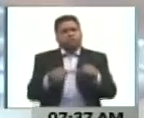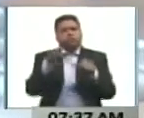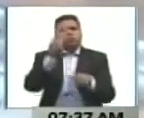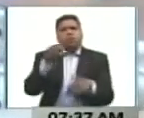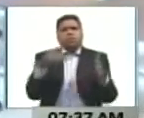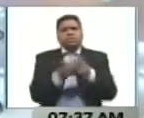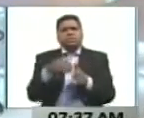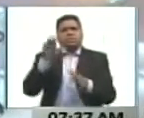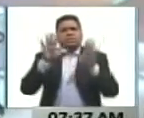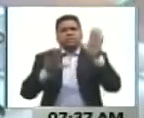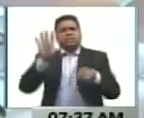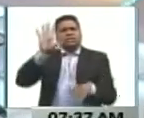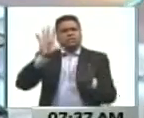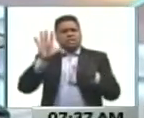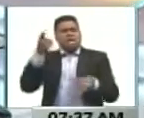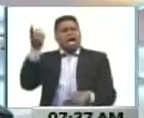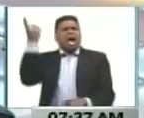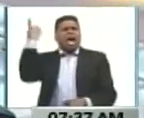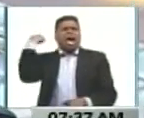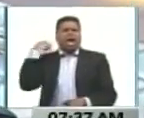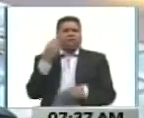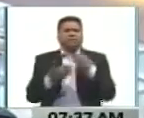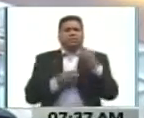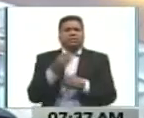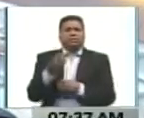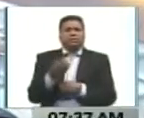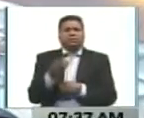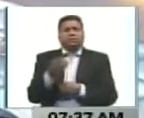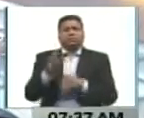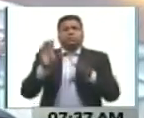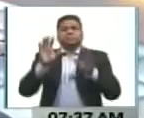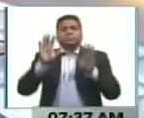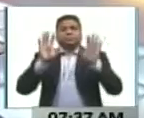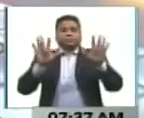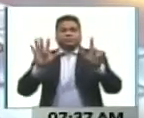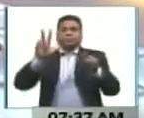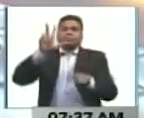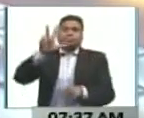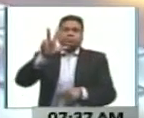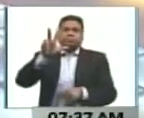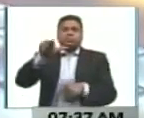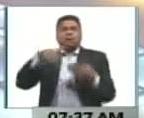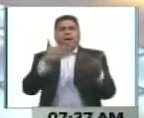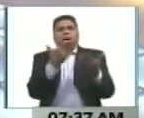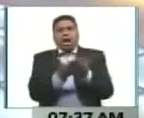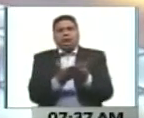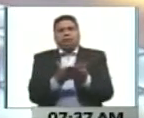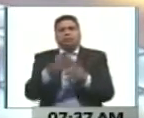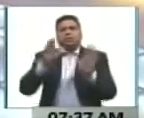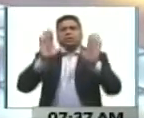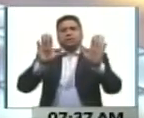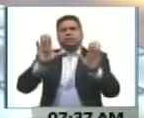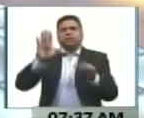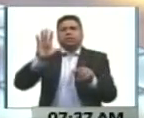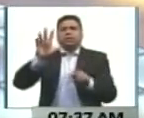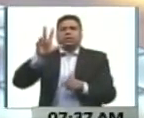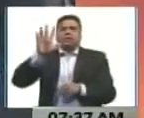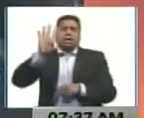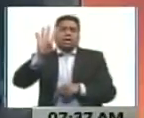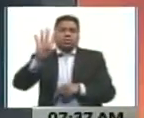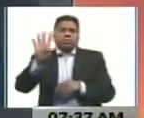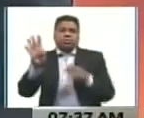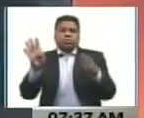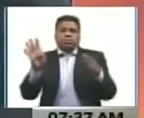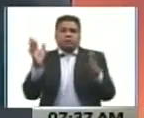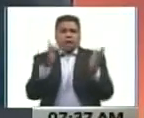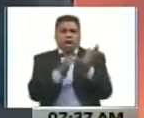de la Patria y la plenaria va a ser los días 13 y 14. ¿Va a haber alguna participación de estos intelectuales en el Congreso? Casualmente, después del que el encuentro